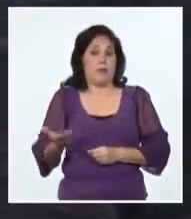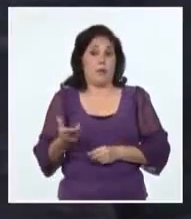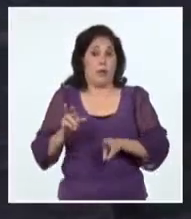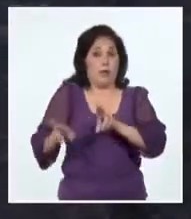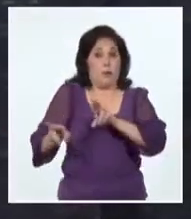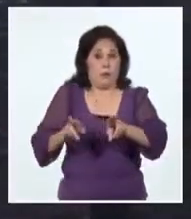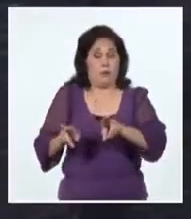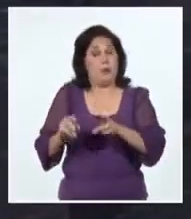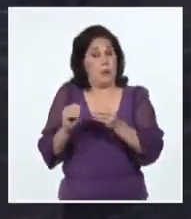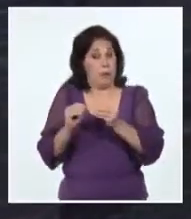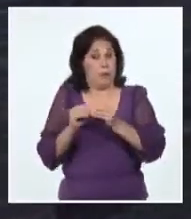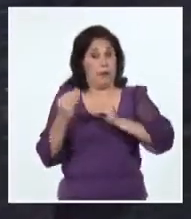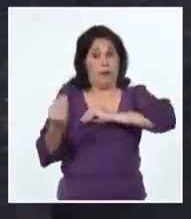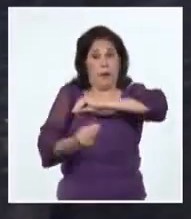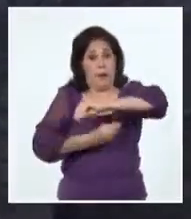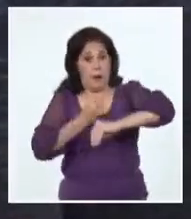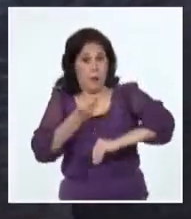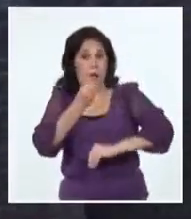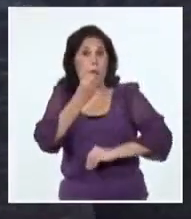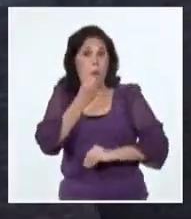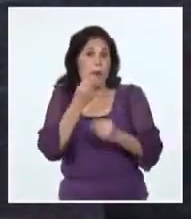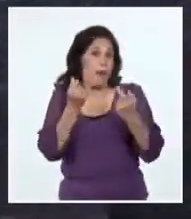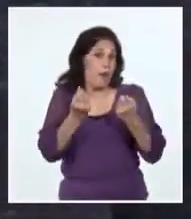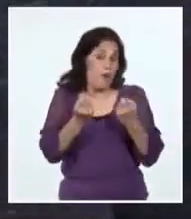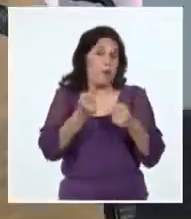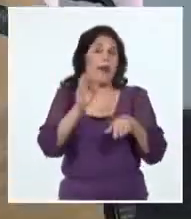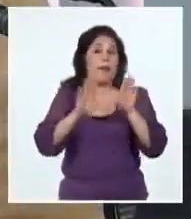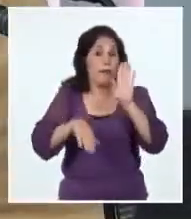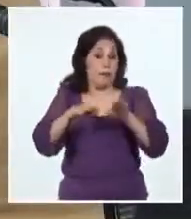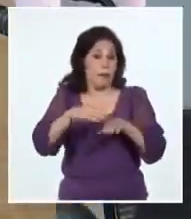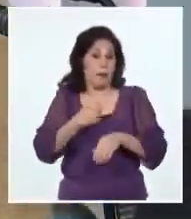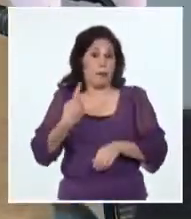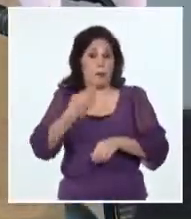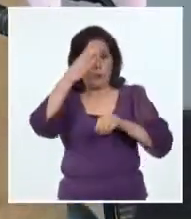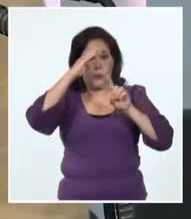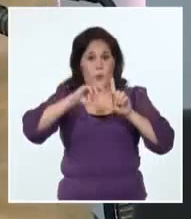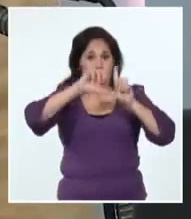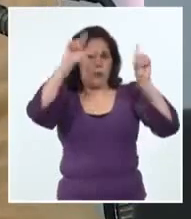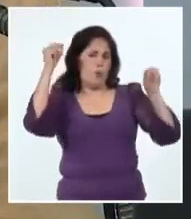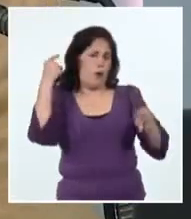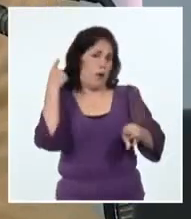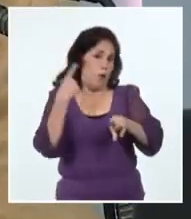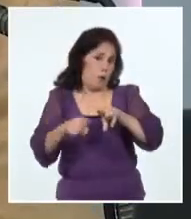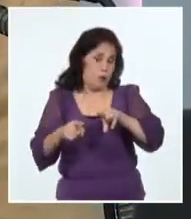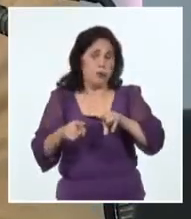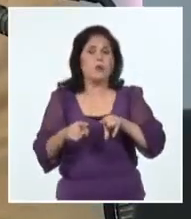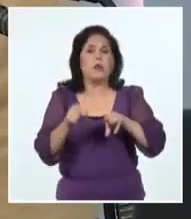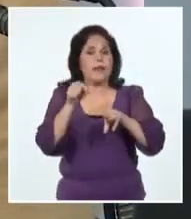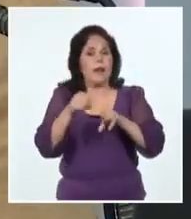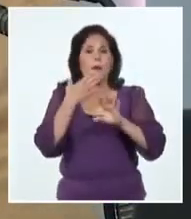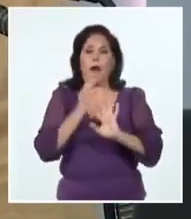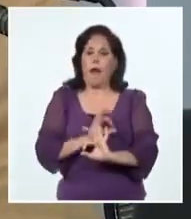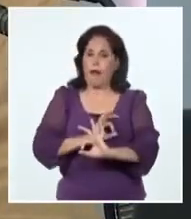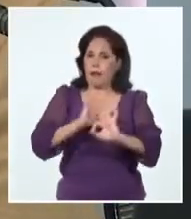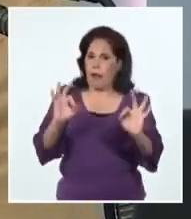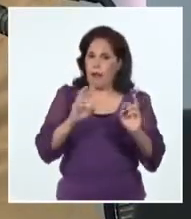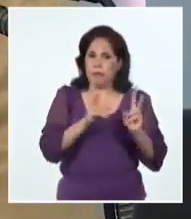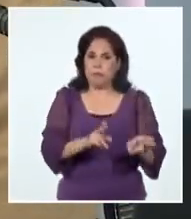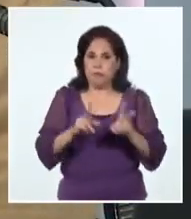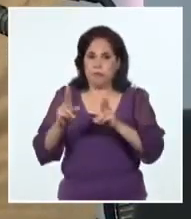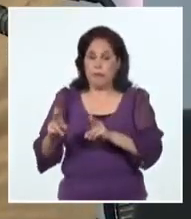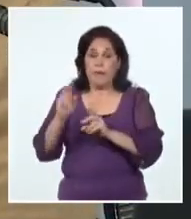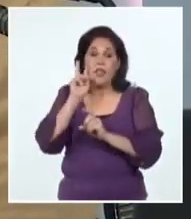administrativa acorde a las transformaciones y posibilidades económicas que se abren en el país. Por el otro lado, por supuesto, sostener con calidad editorial y